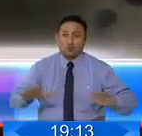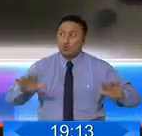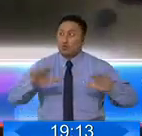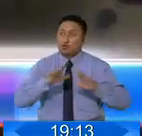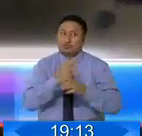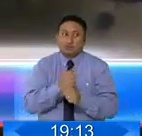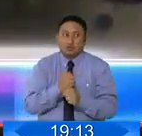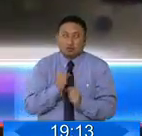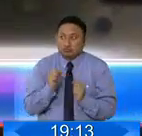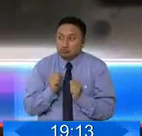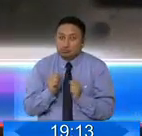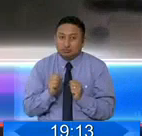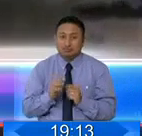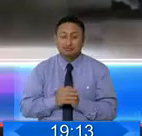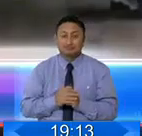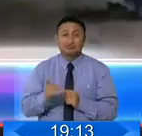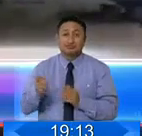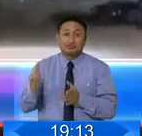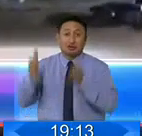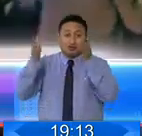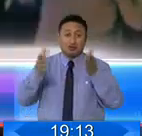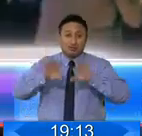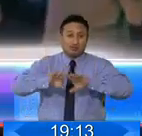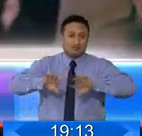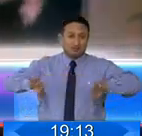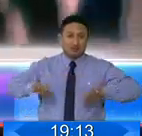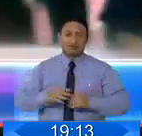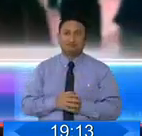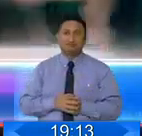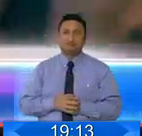seguro y alejado de las edificaciones.